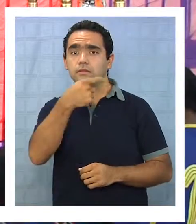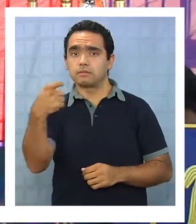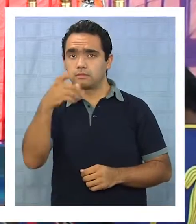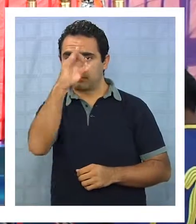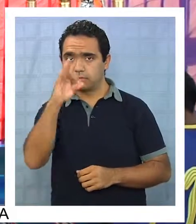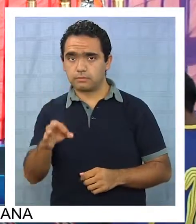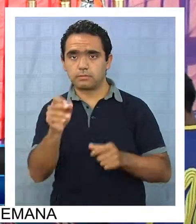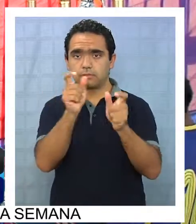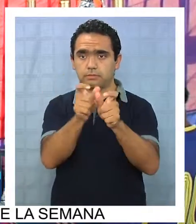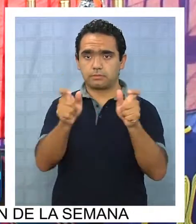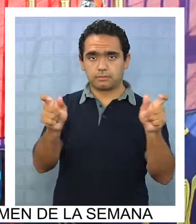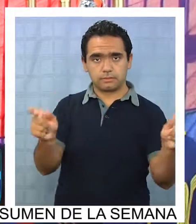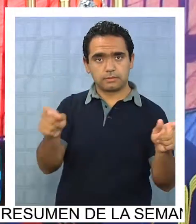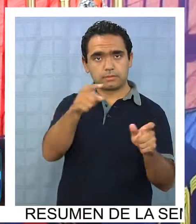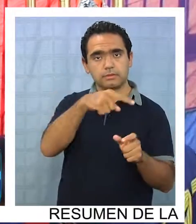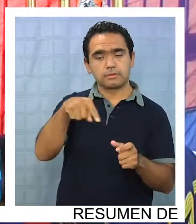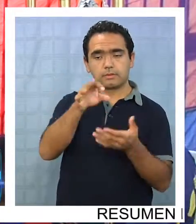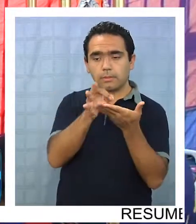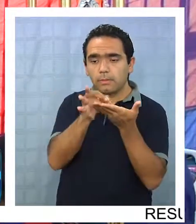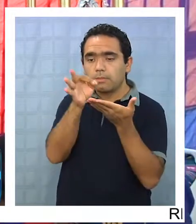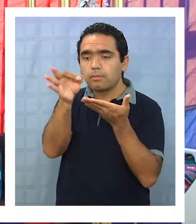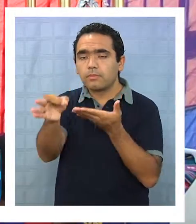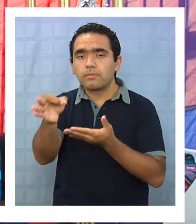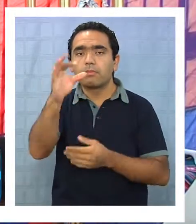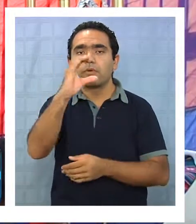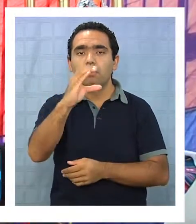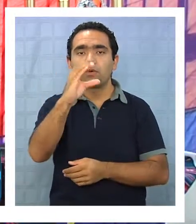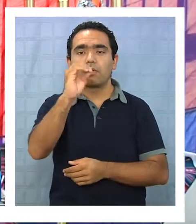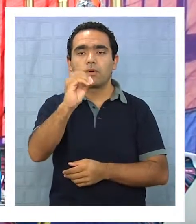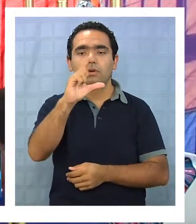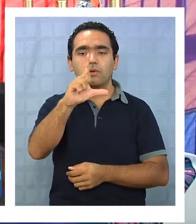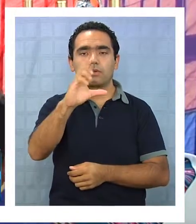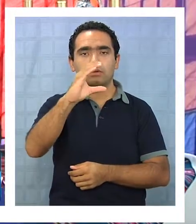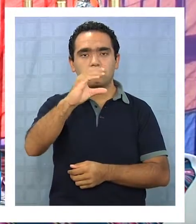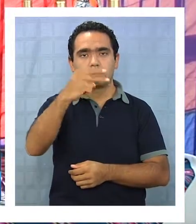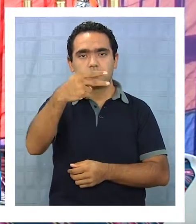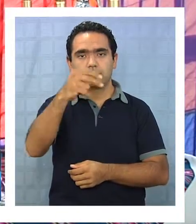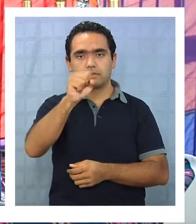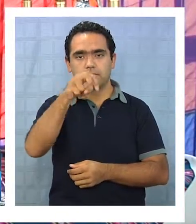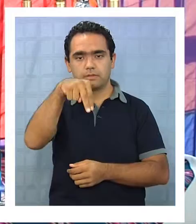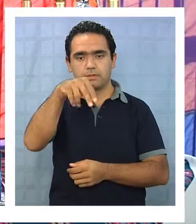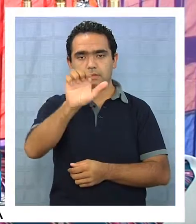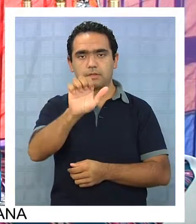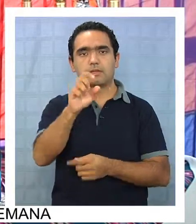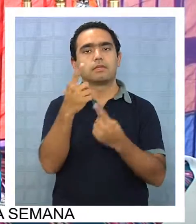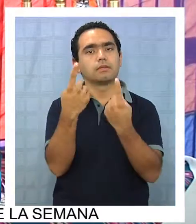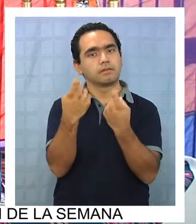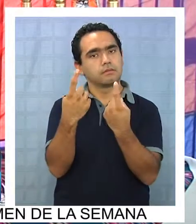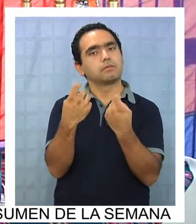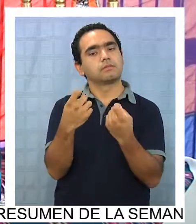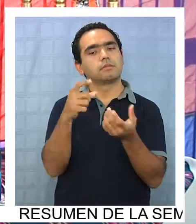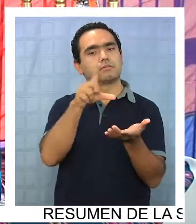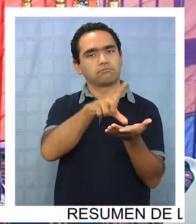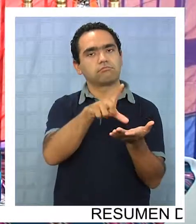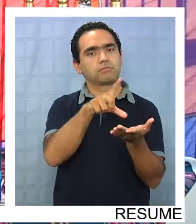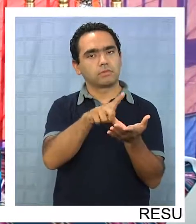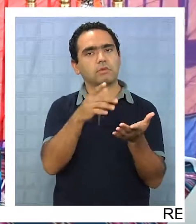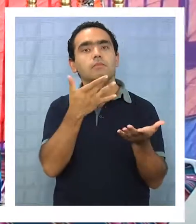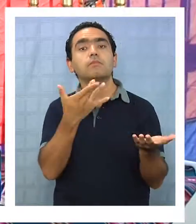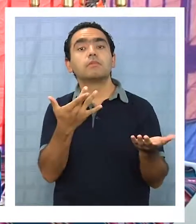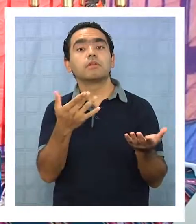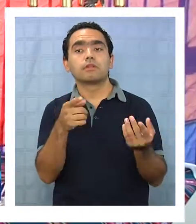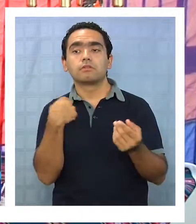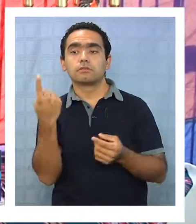nuestra gente son inmigrantes de la comuna de Colchane, al cual necesitamos un espacio donde juntarnos, al cual hoy día nos juntamos